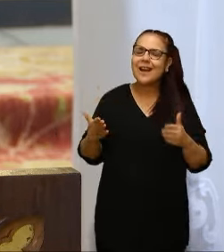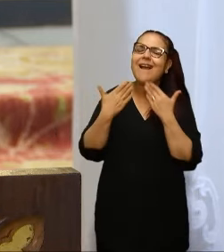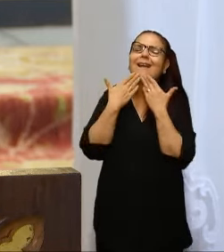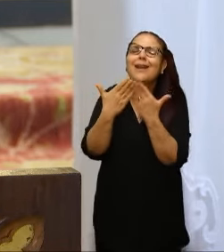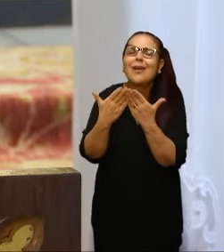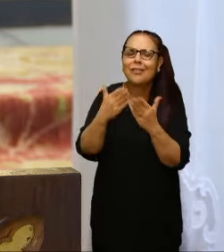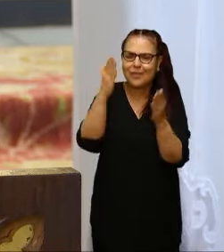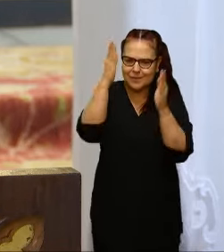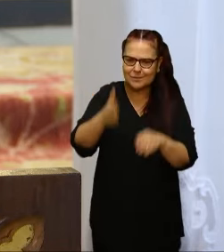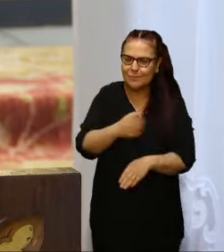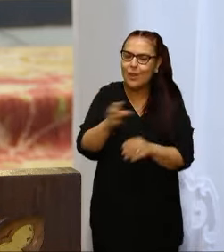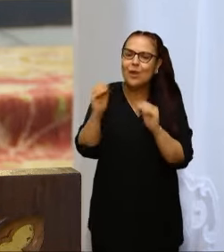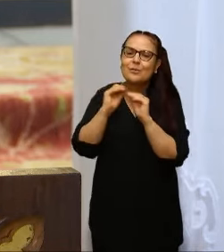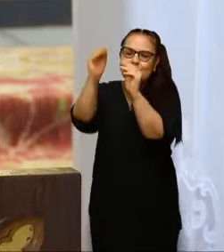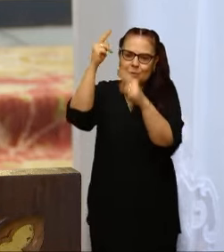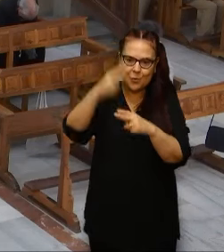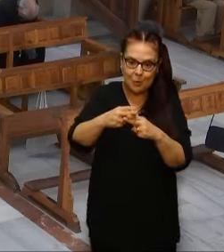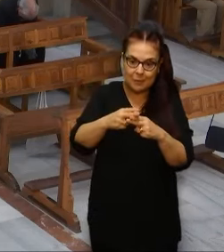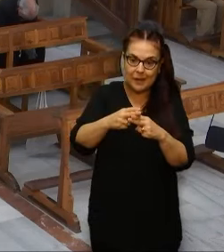su nombre.